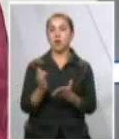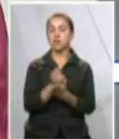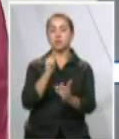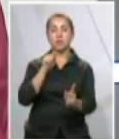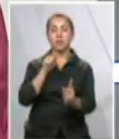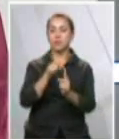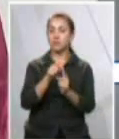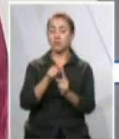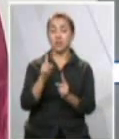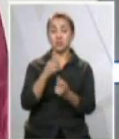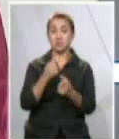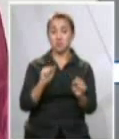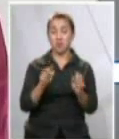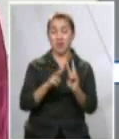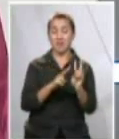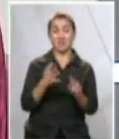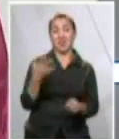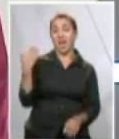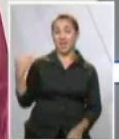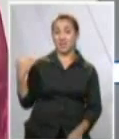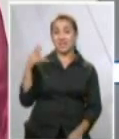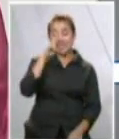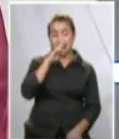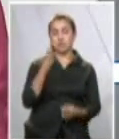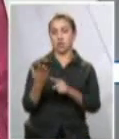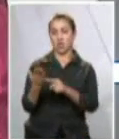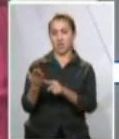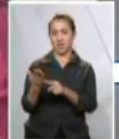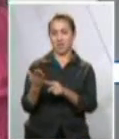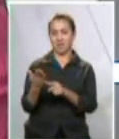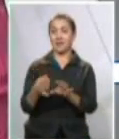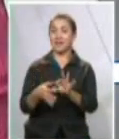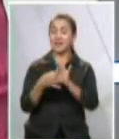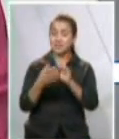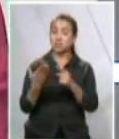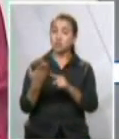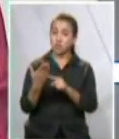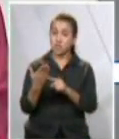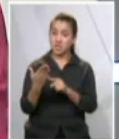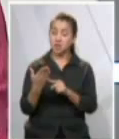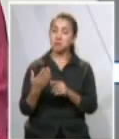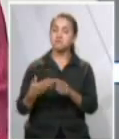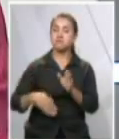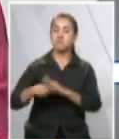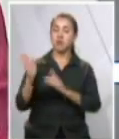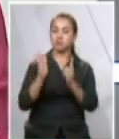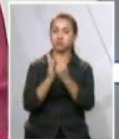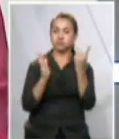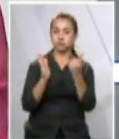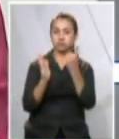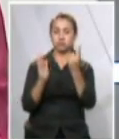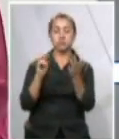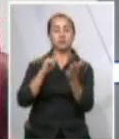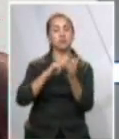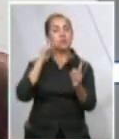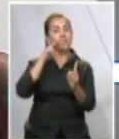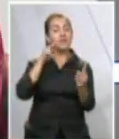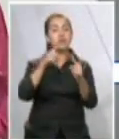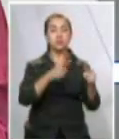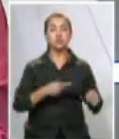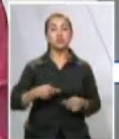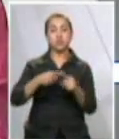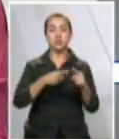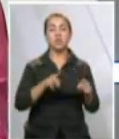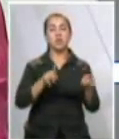metas que no se podía alcanzar antes sin ella. Y desde el punto de vista social, yo diría que también